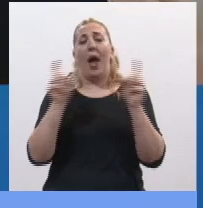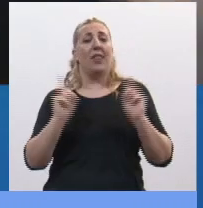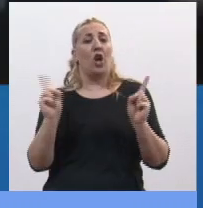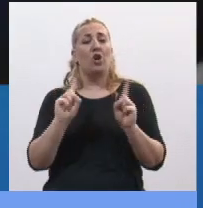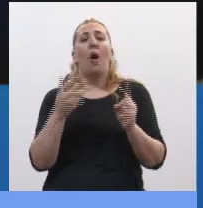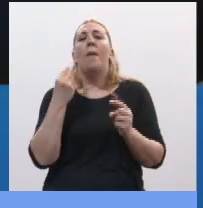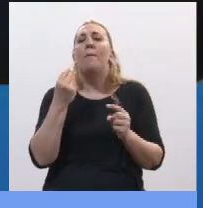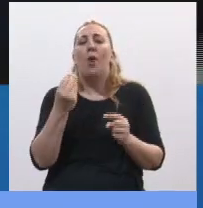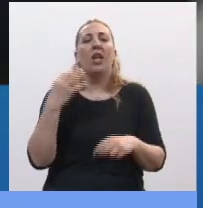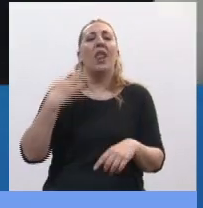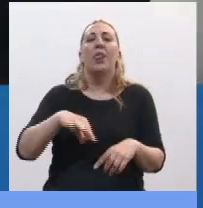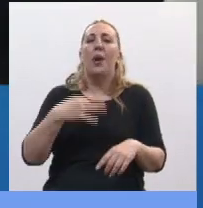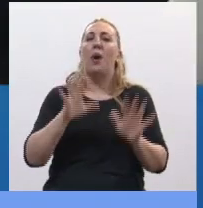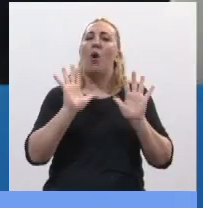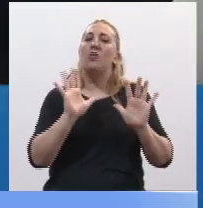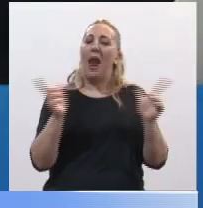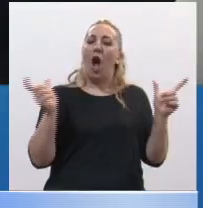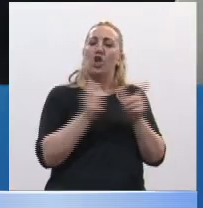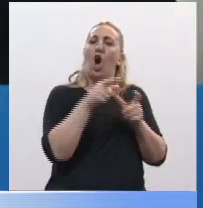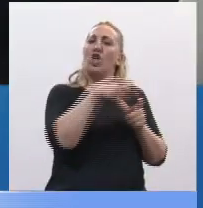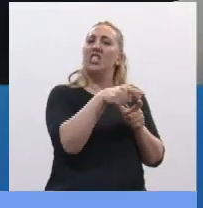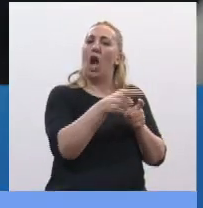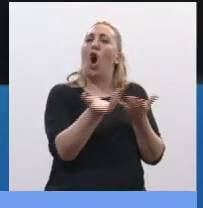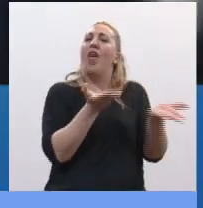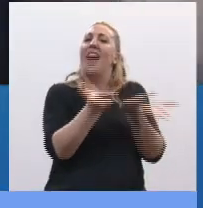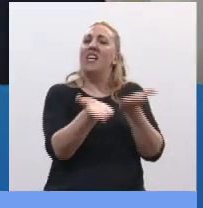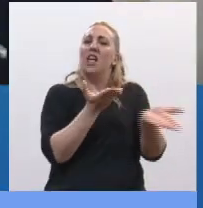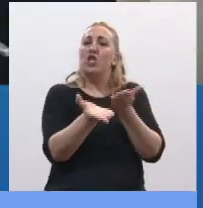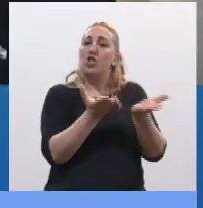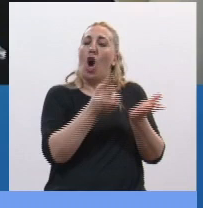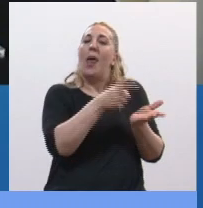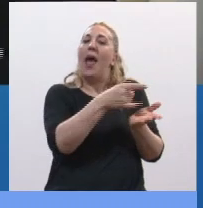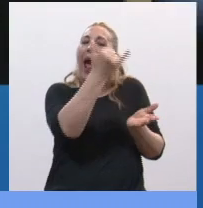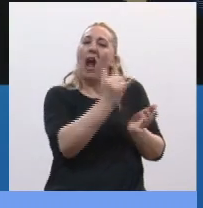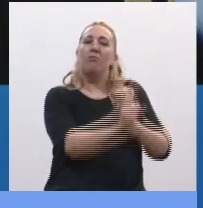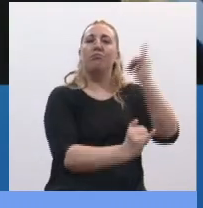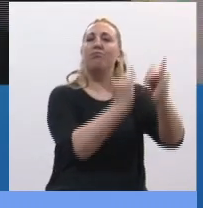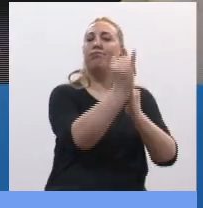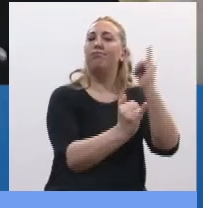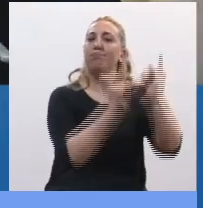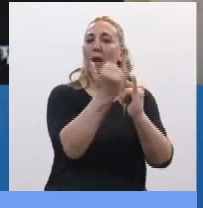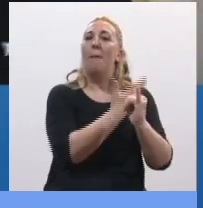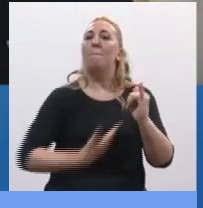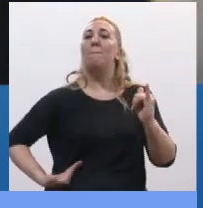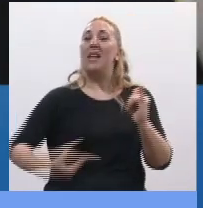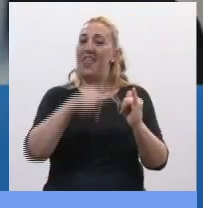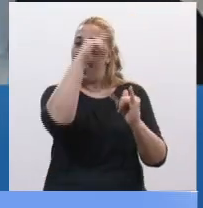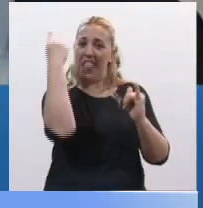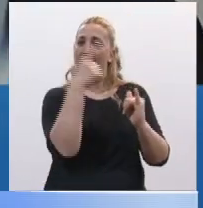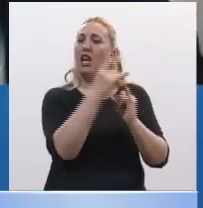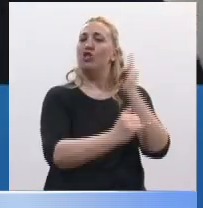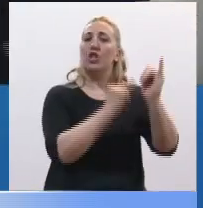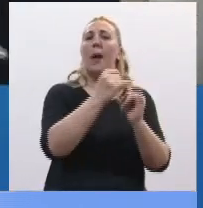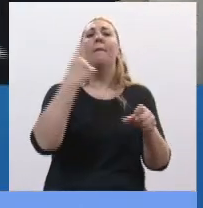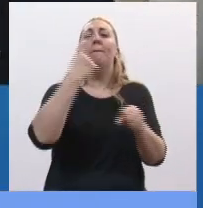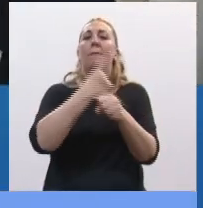porque tenemos que esperar el Consejo de Asesores que está asesorando al presidente de la Nación, que impulsó el presidente de la Nación, y